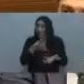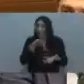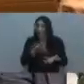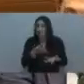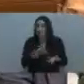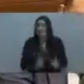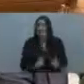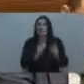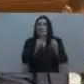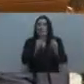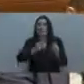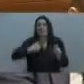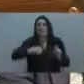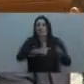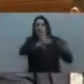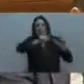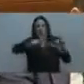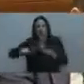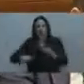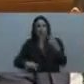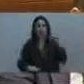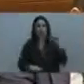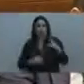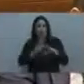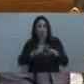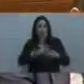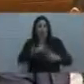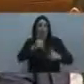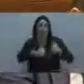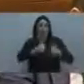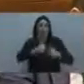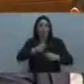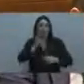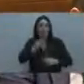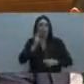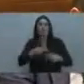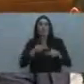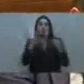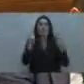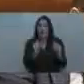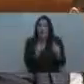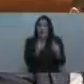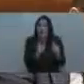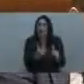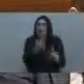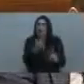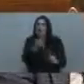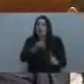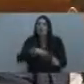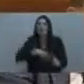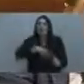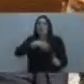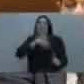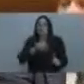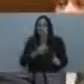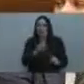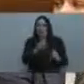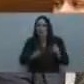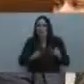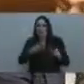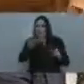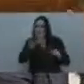licitado las 2 primeras parcelas para sacar a la venta a través de subasta pública y porque parece que ya empieza a haber posibles compradores. Pero, como les